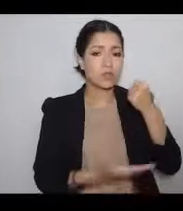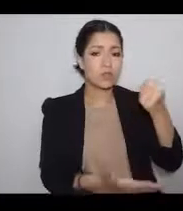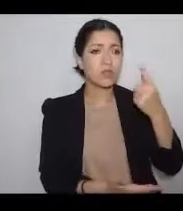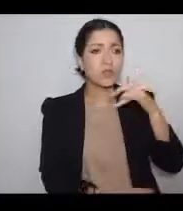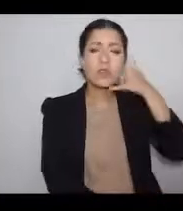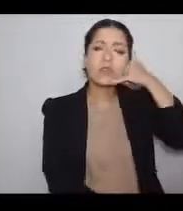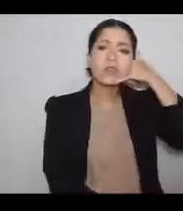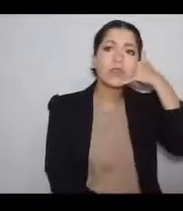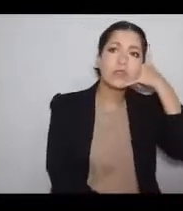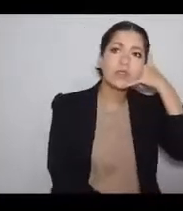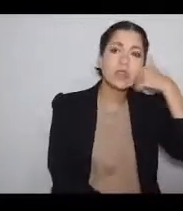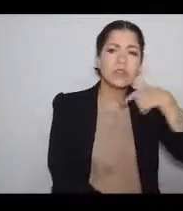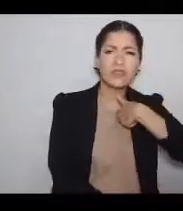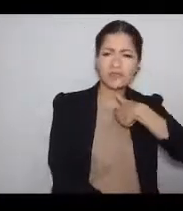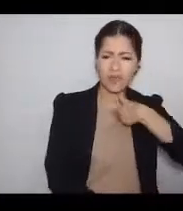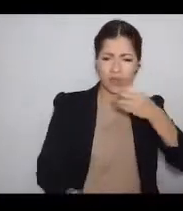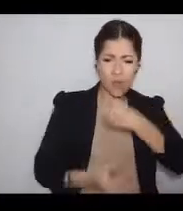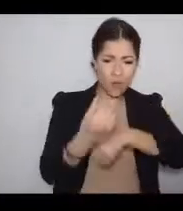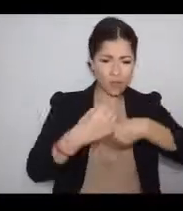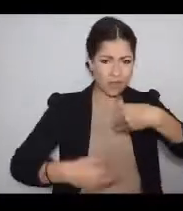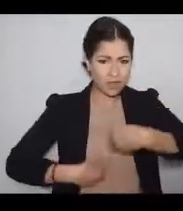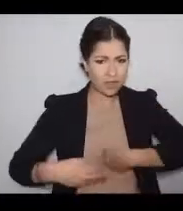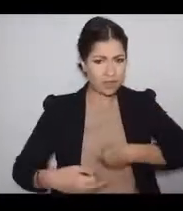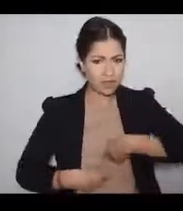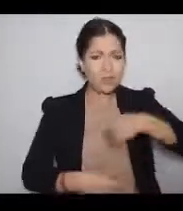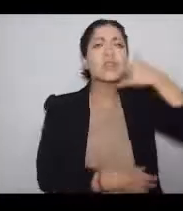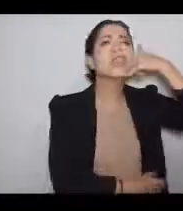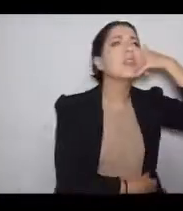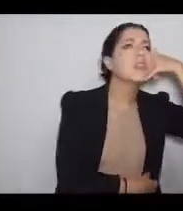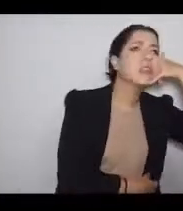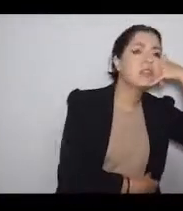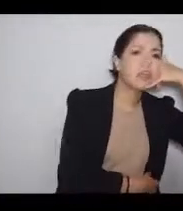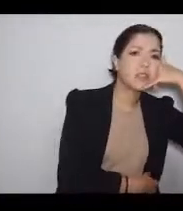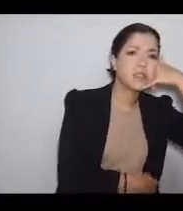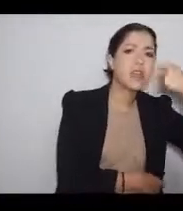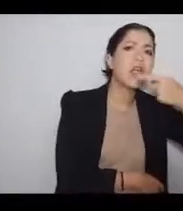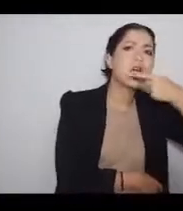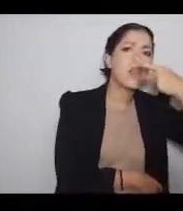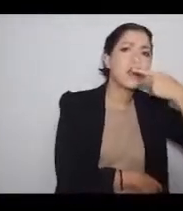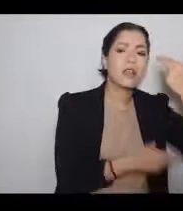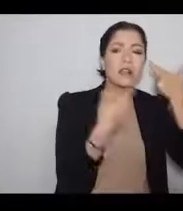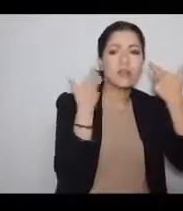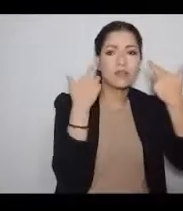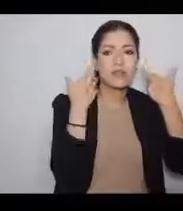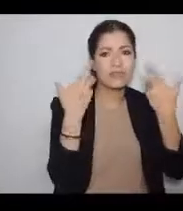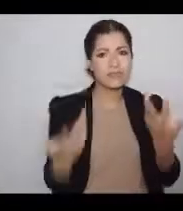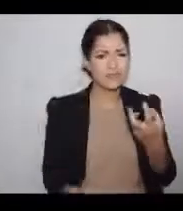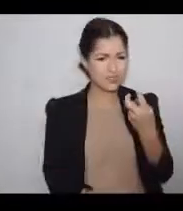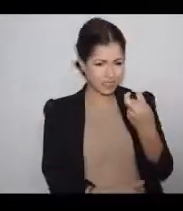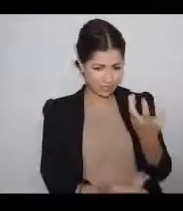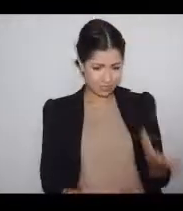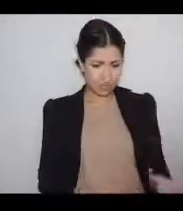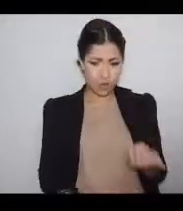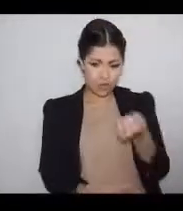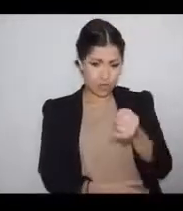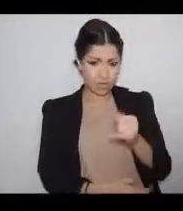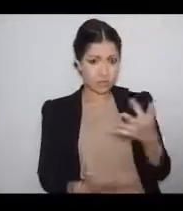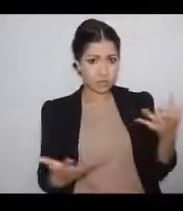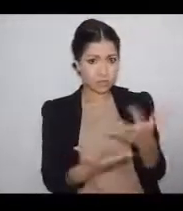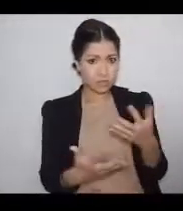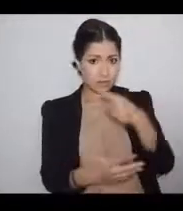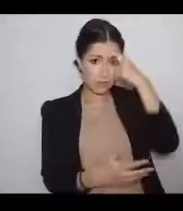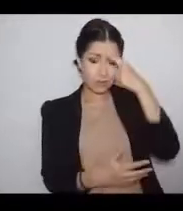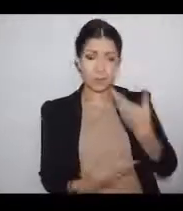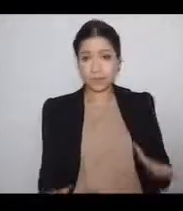contestó su teléfono en plena función. Lo hizo adrede. Ay, no se necesita la capacidad de cálculo de Tico Brahe para saber que llegó